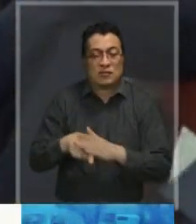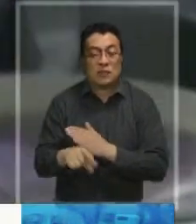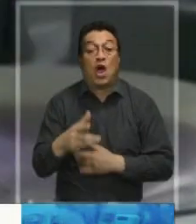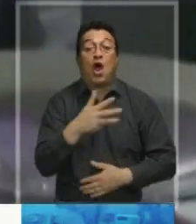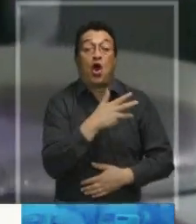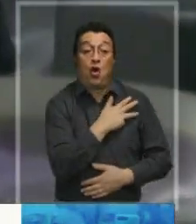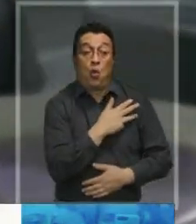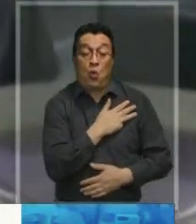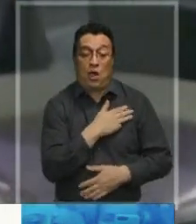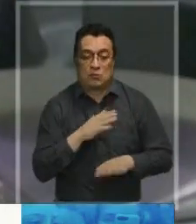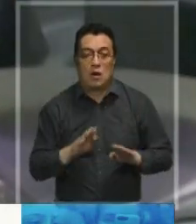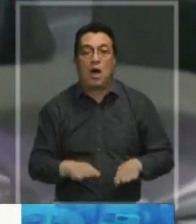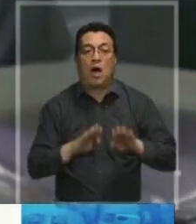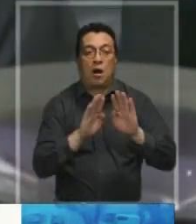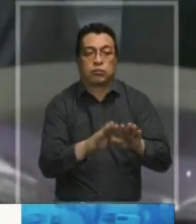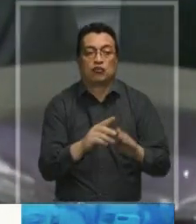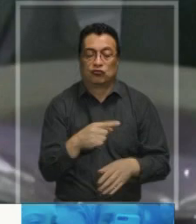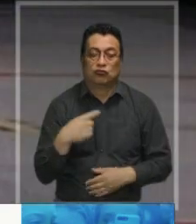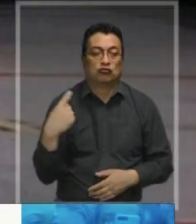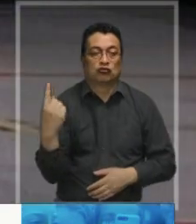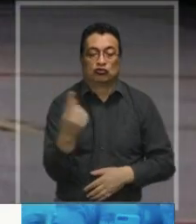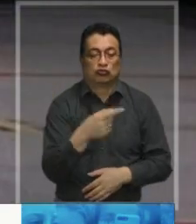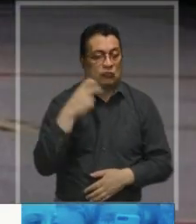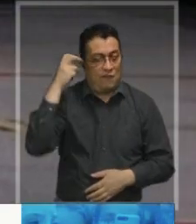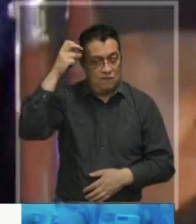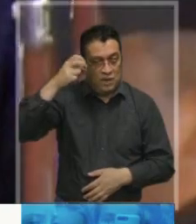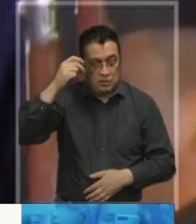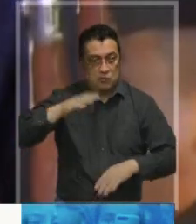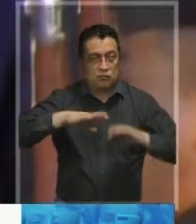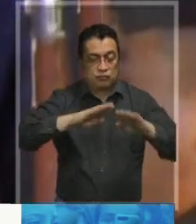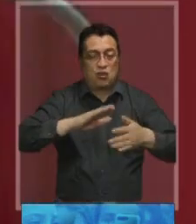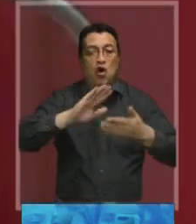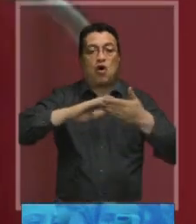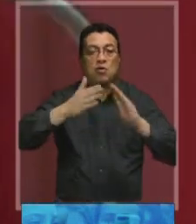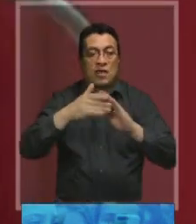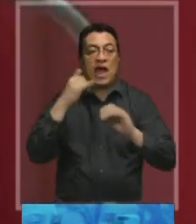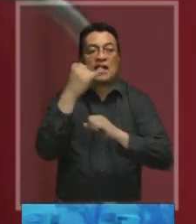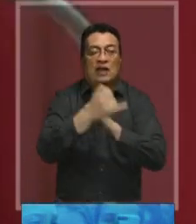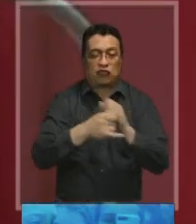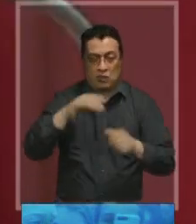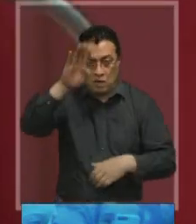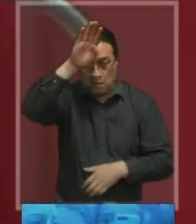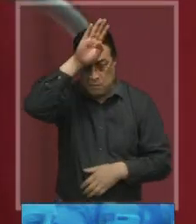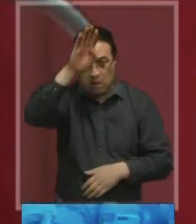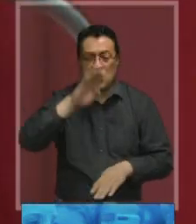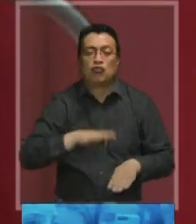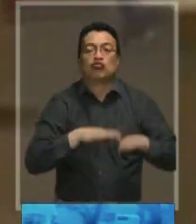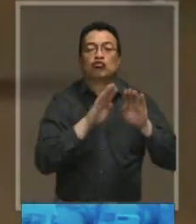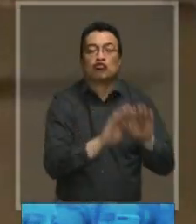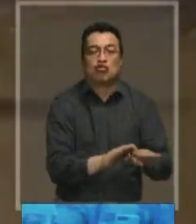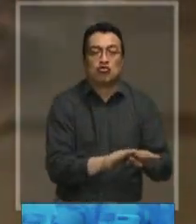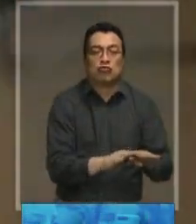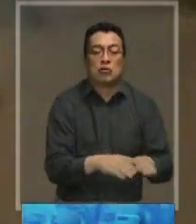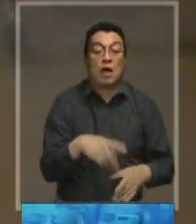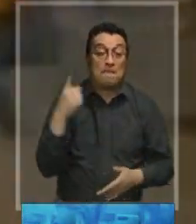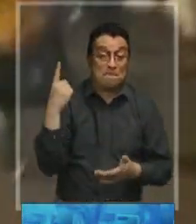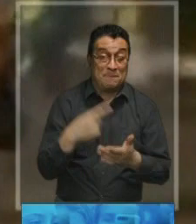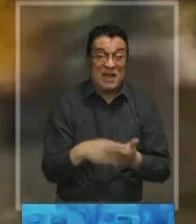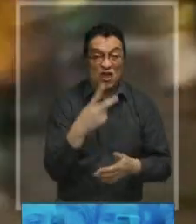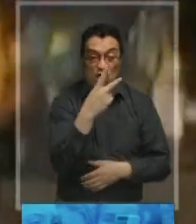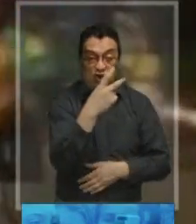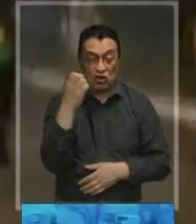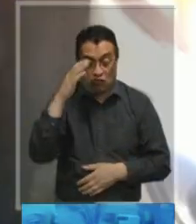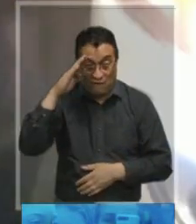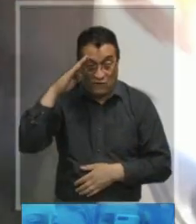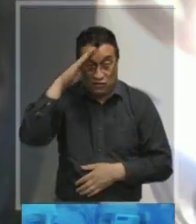recibió el apoyo de todos los estamentos de Brasil, de la comunidad internacional y del Papa. Además, 1.200 bolsonaristas